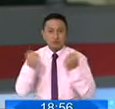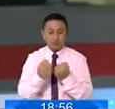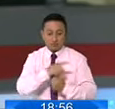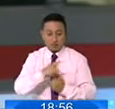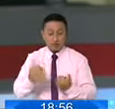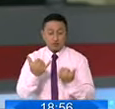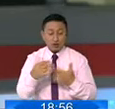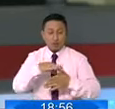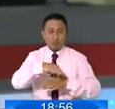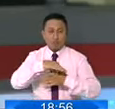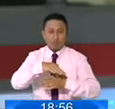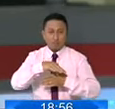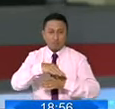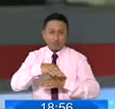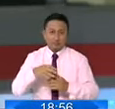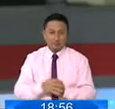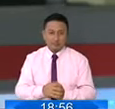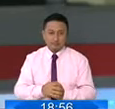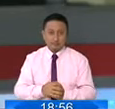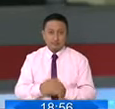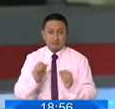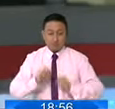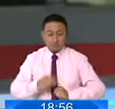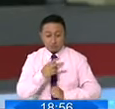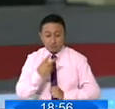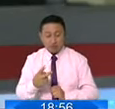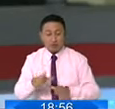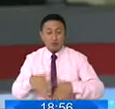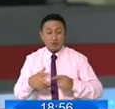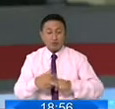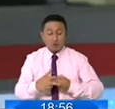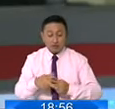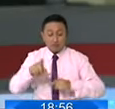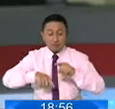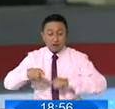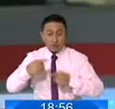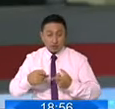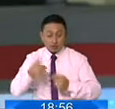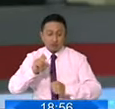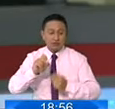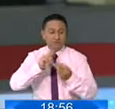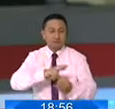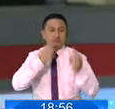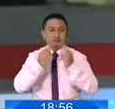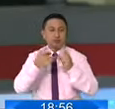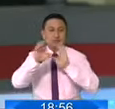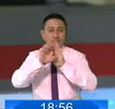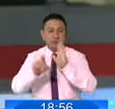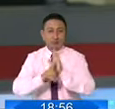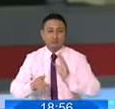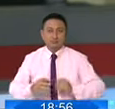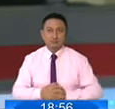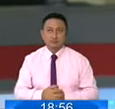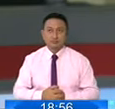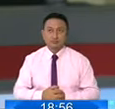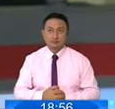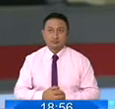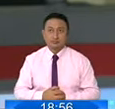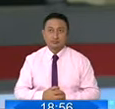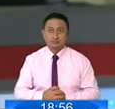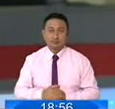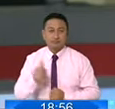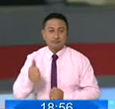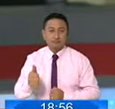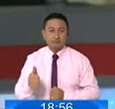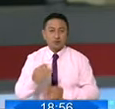encuentran pendientes. Para la viabilización, la ejecución de algunas serán necesarias reformas legales, según lo dieron a